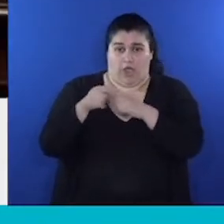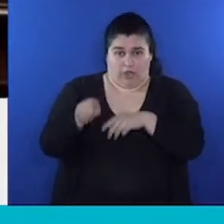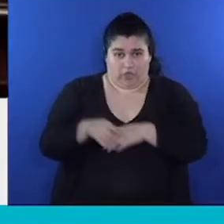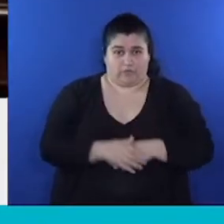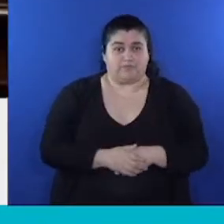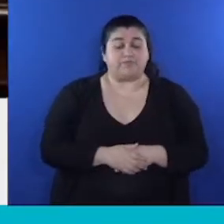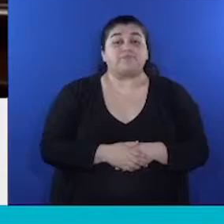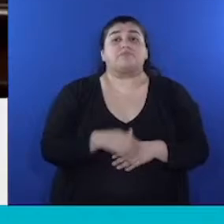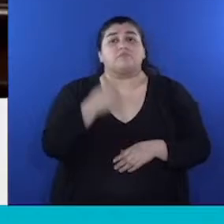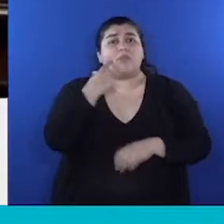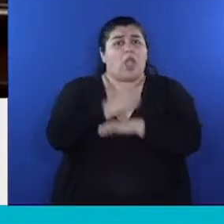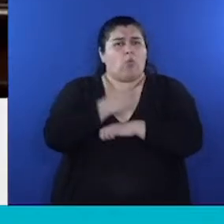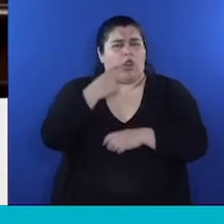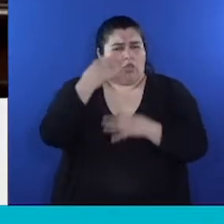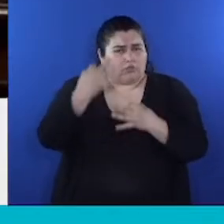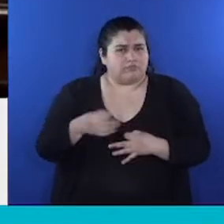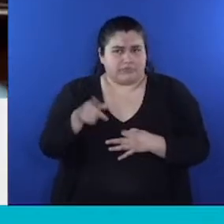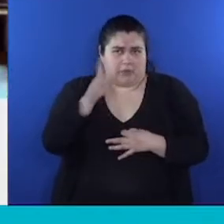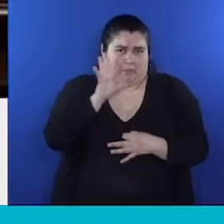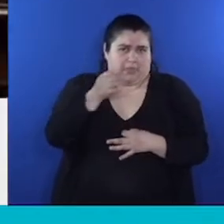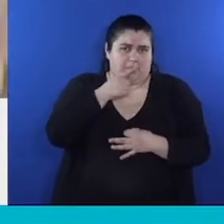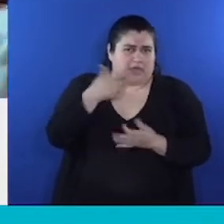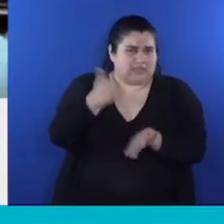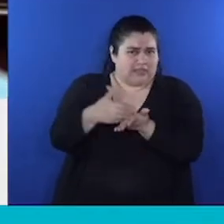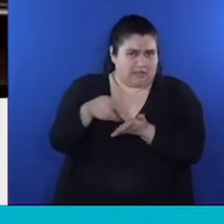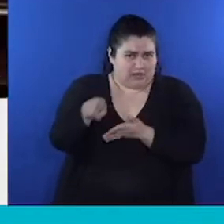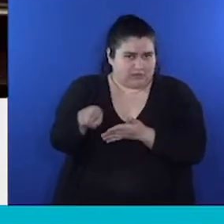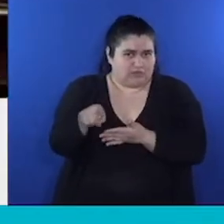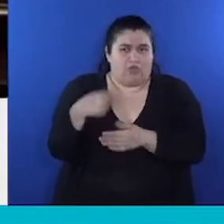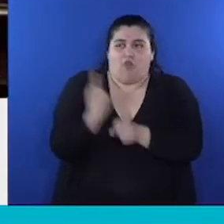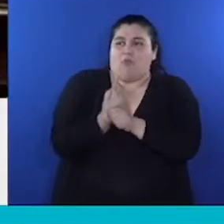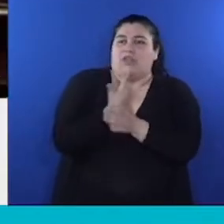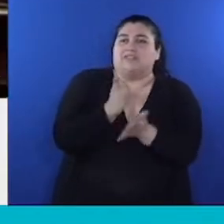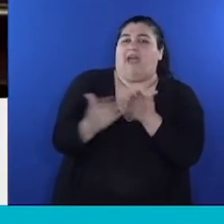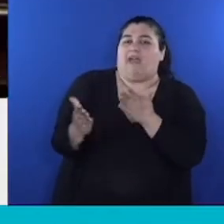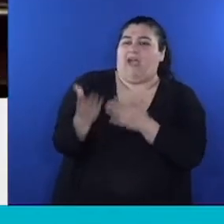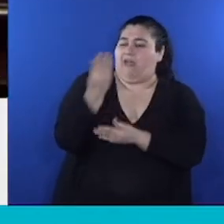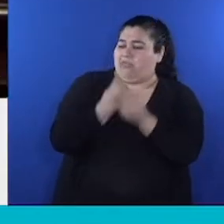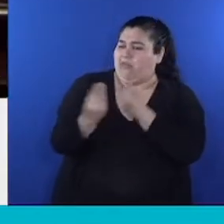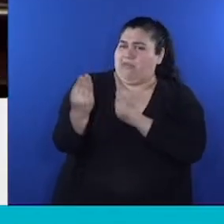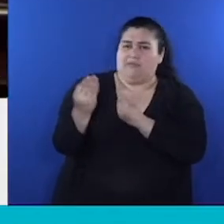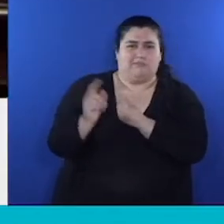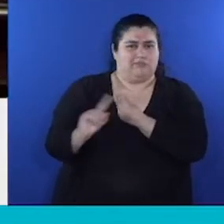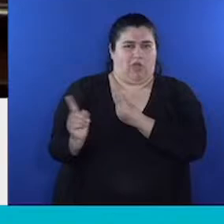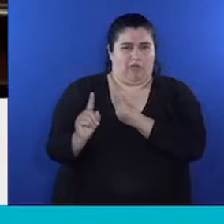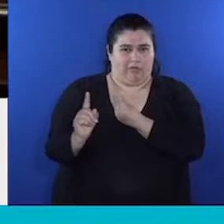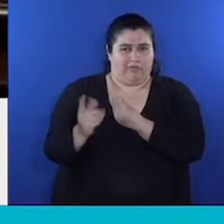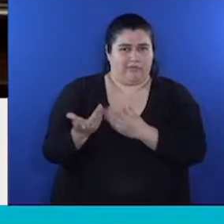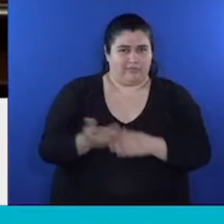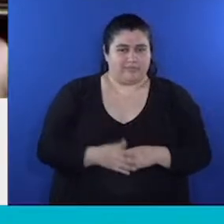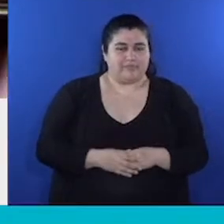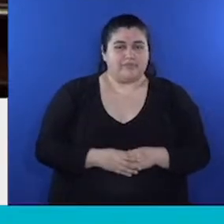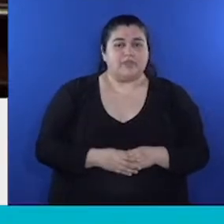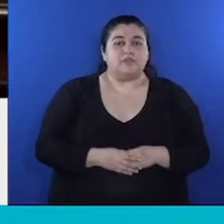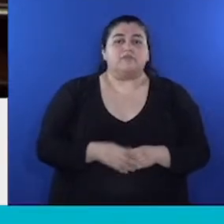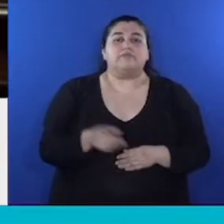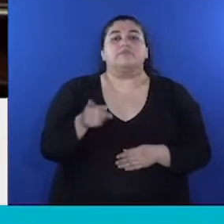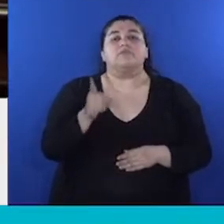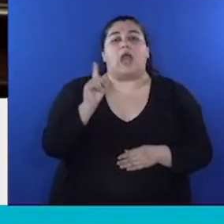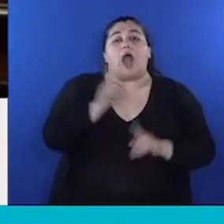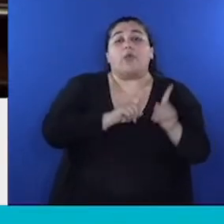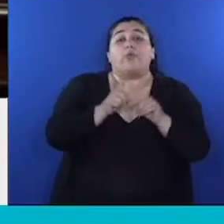hasta como un criterio discriminatorio. ¿Sí? Uno no podría remover a un diputado o un senador por una inhabilidad física. Como bien dicen